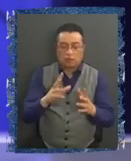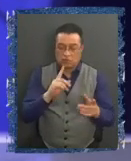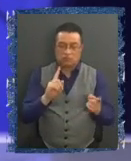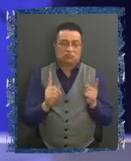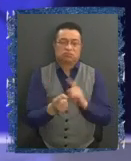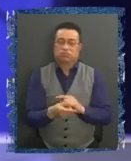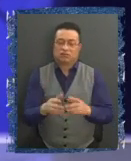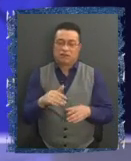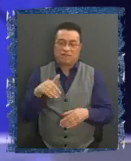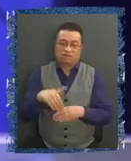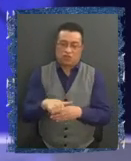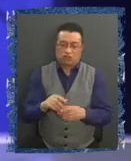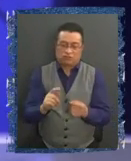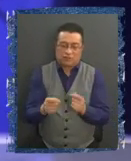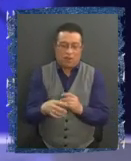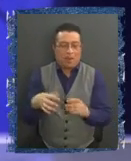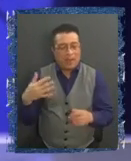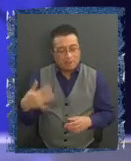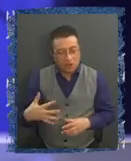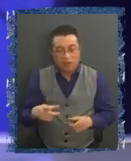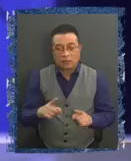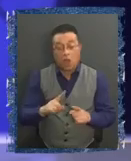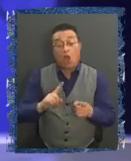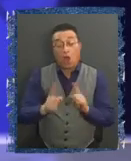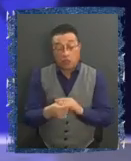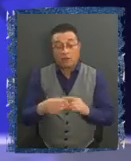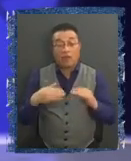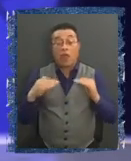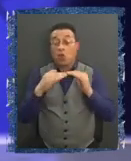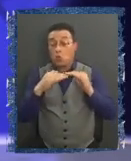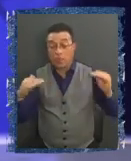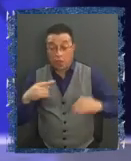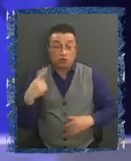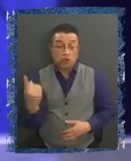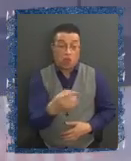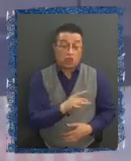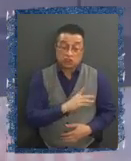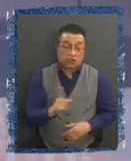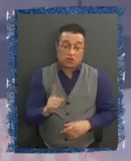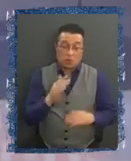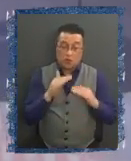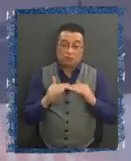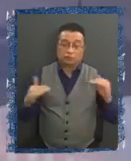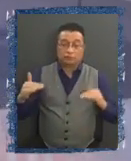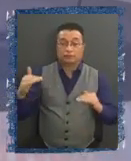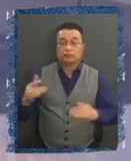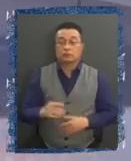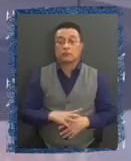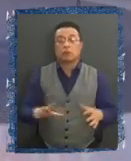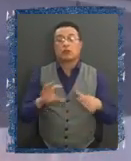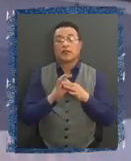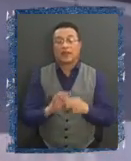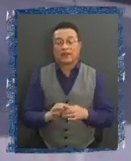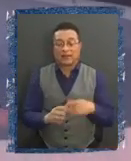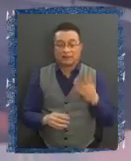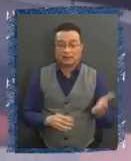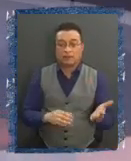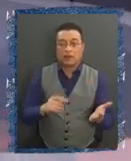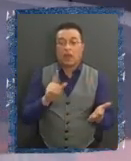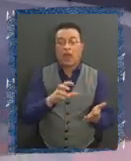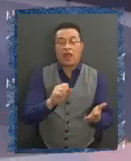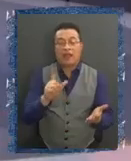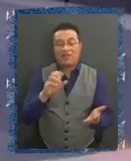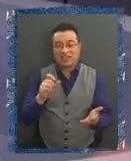voto fundamental y por tanto una nueva distorsión a la igualdad de todos los chilenos. Muy bien, muchas gracias Rodrigo Álvarez,